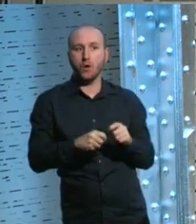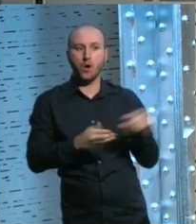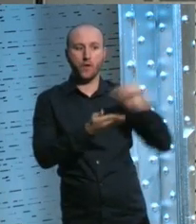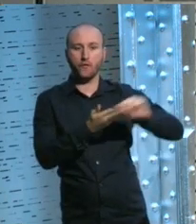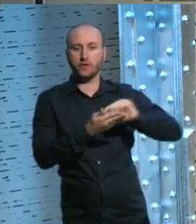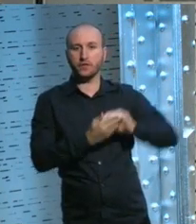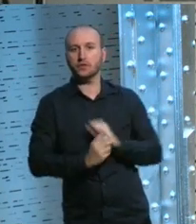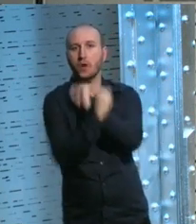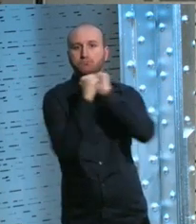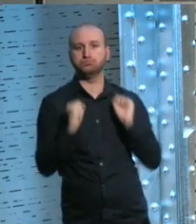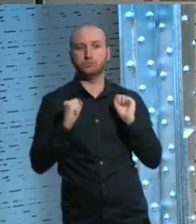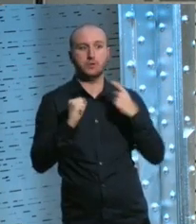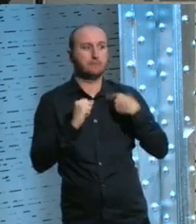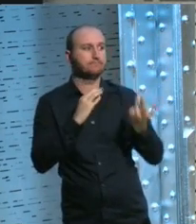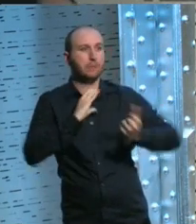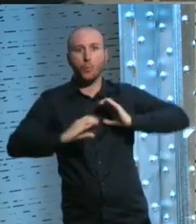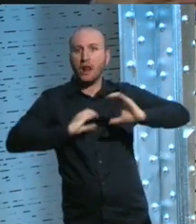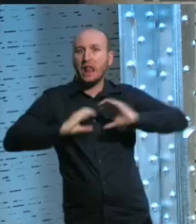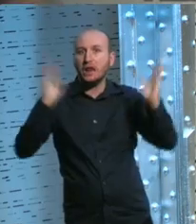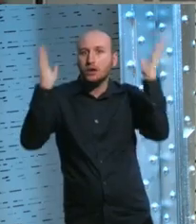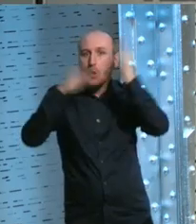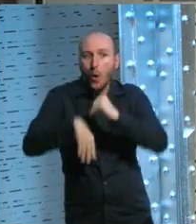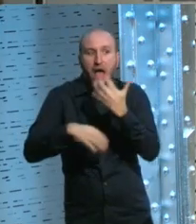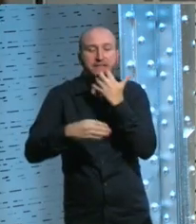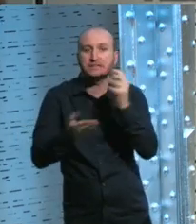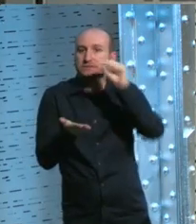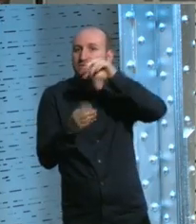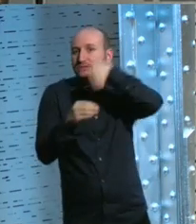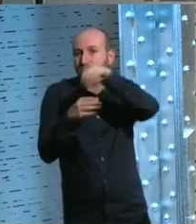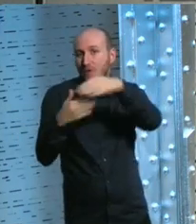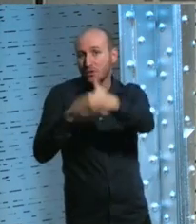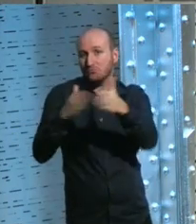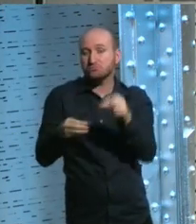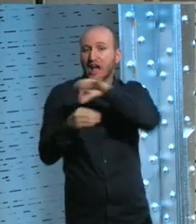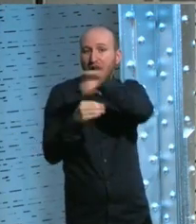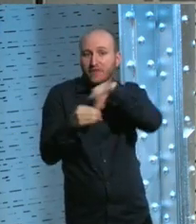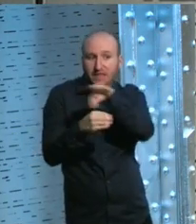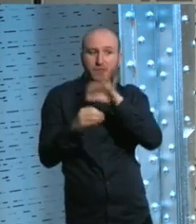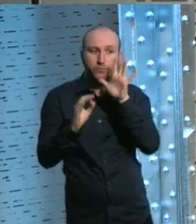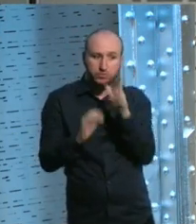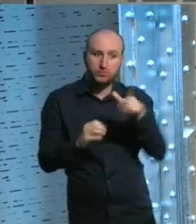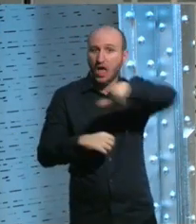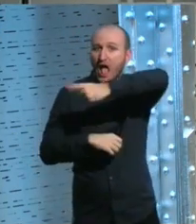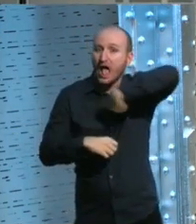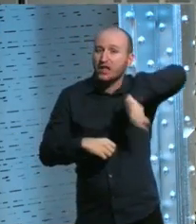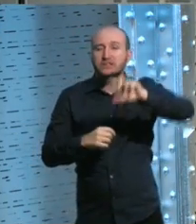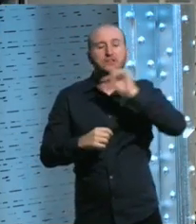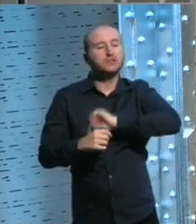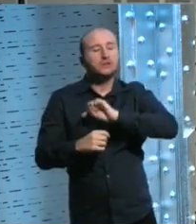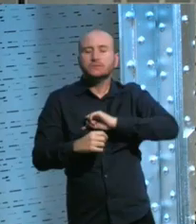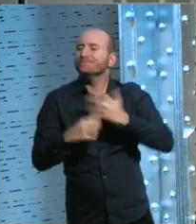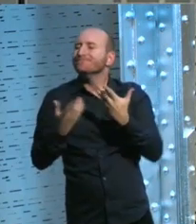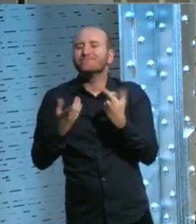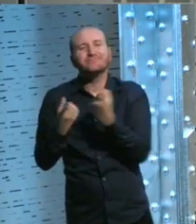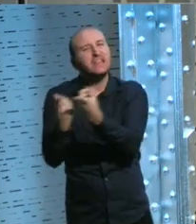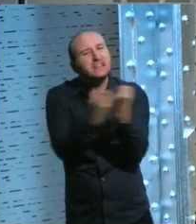oficina y no hay comunicación. Quiere decir, tienes una cafetería, pero no hay una... Y entonces ellos sienten la necesidad